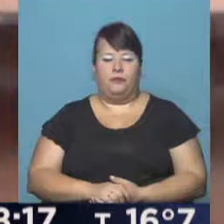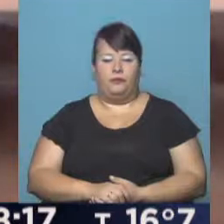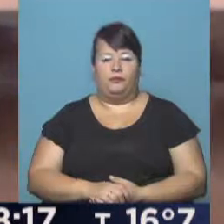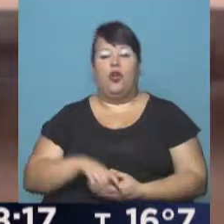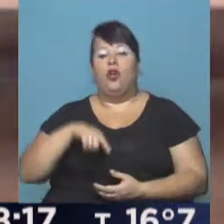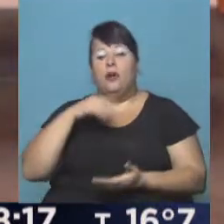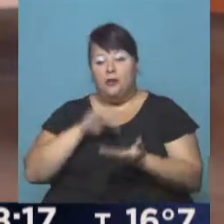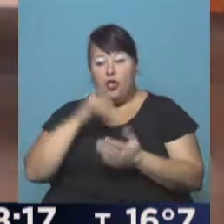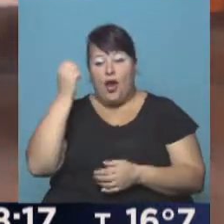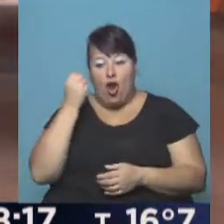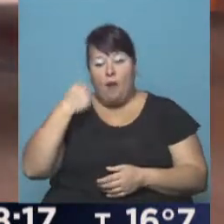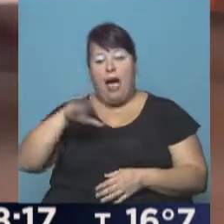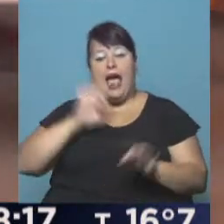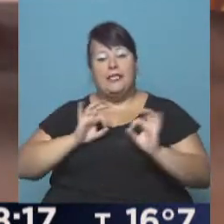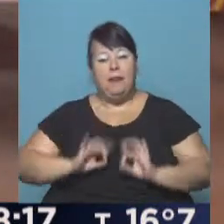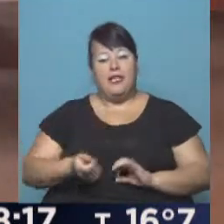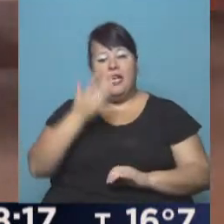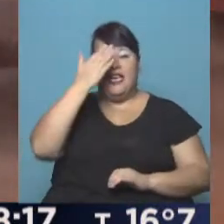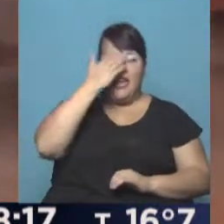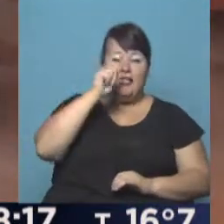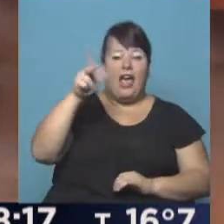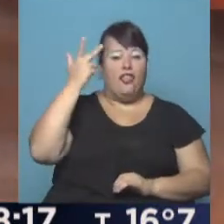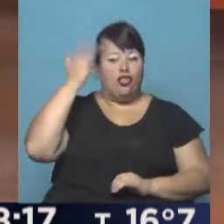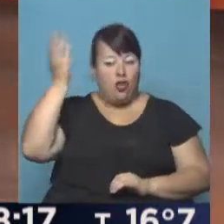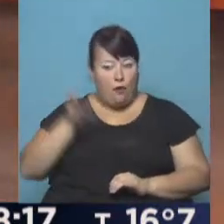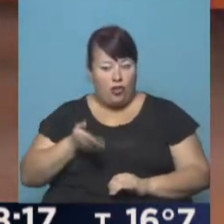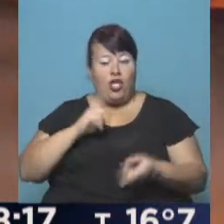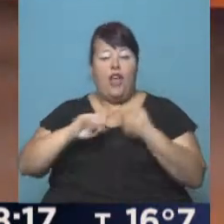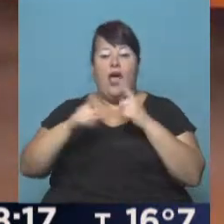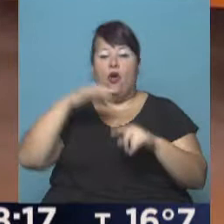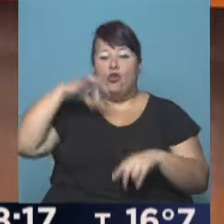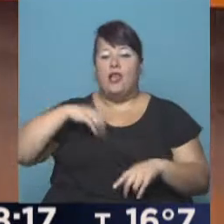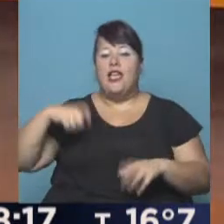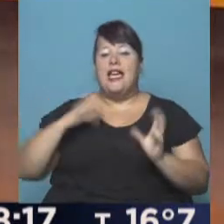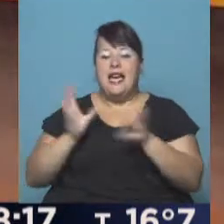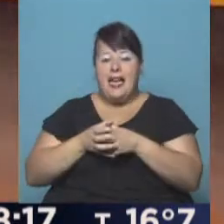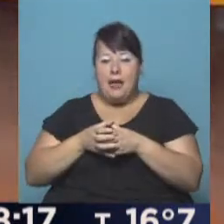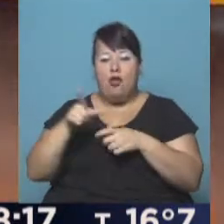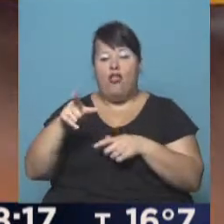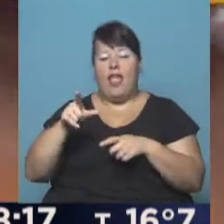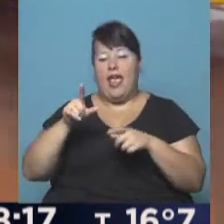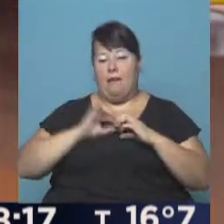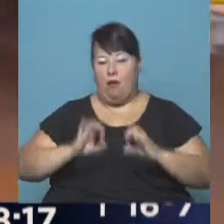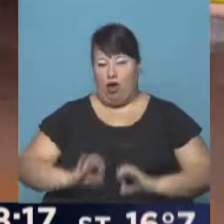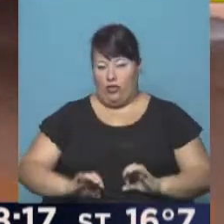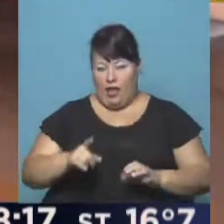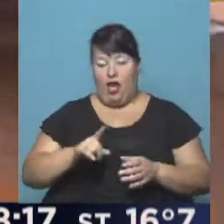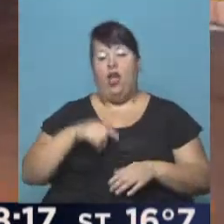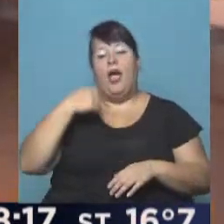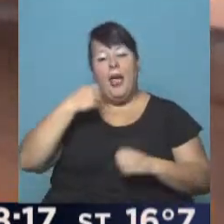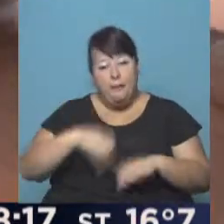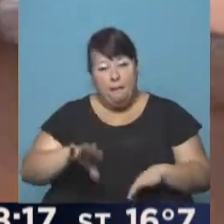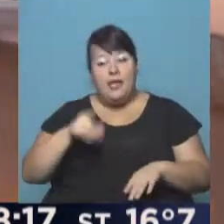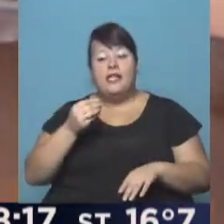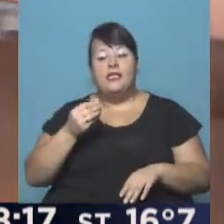más de la economía aumentarán las experiencias entre un 15 y un 18 por ciento luego de la paritaria con el gremio de los encargados comenzará a